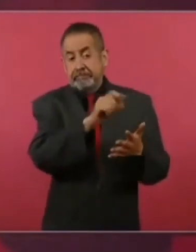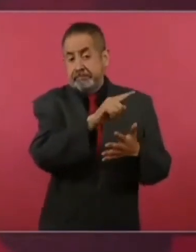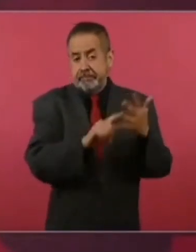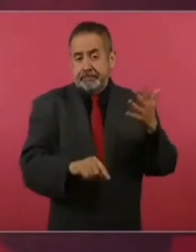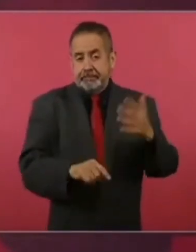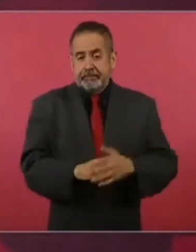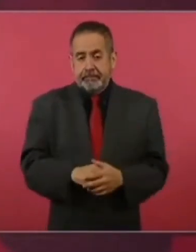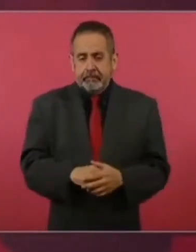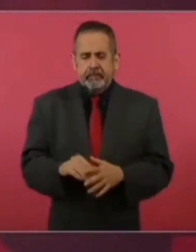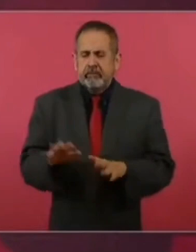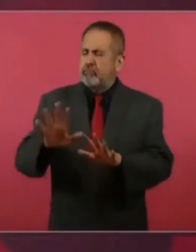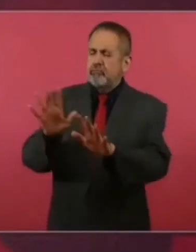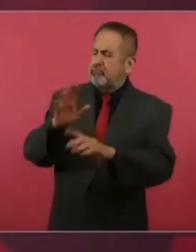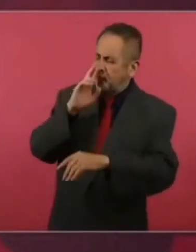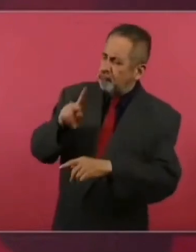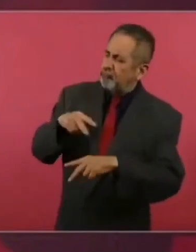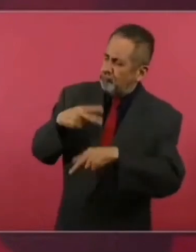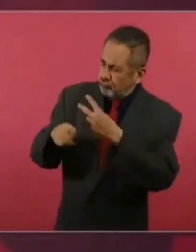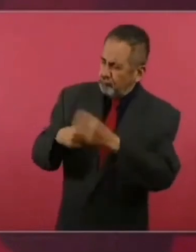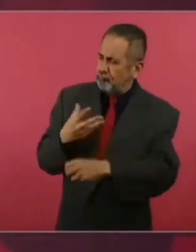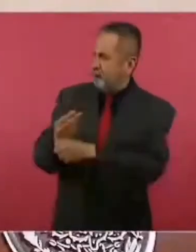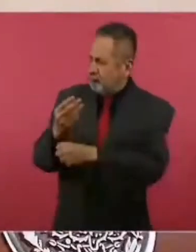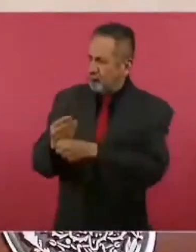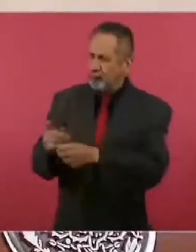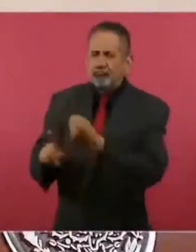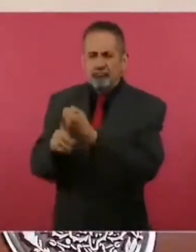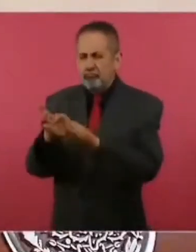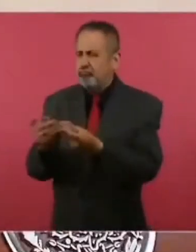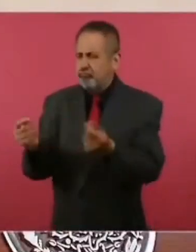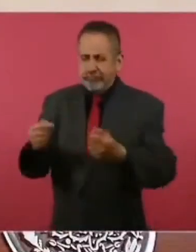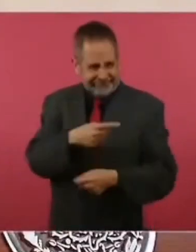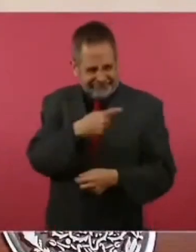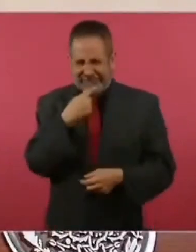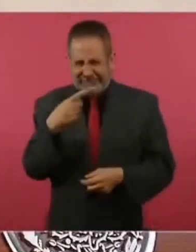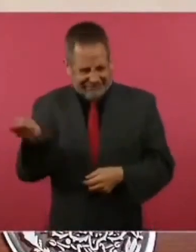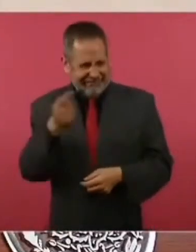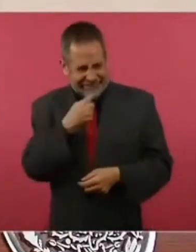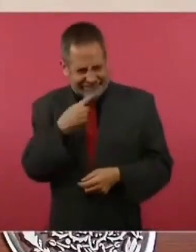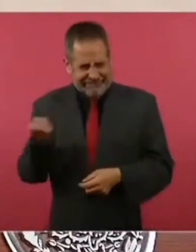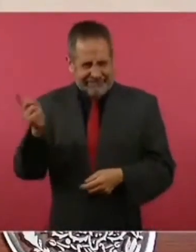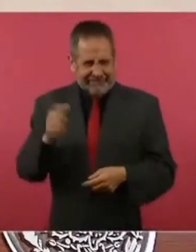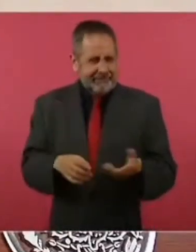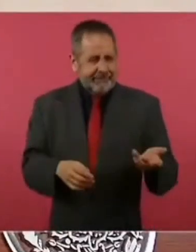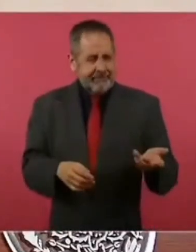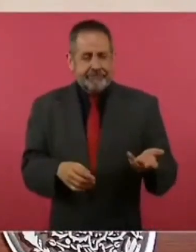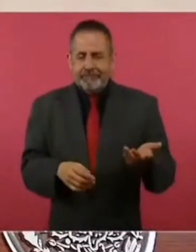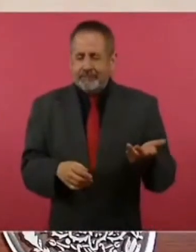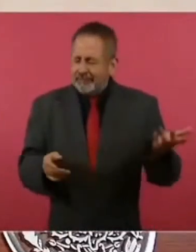a resolver todos los problemas, ¿sí? Que le vas